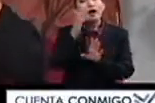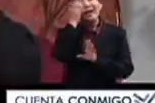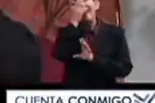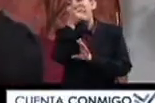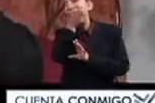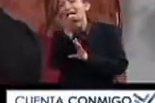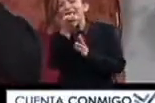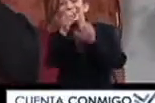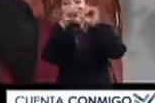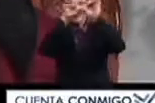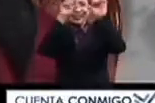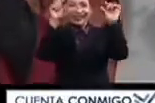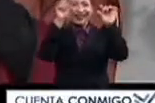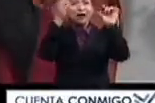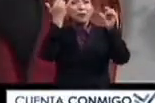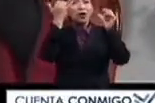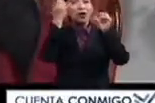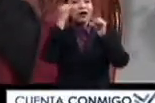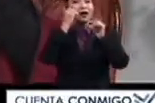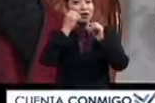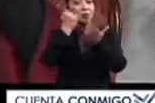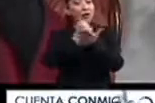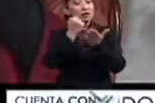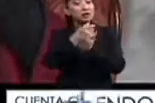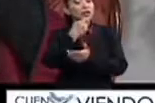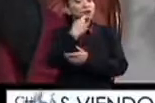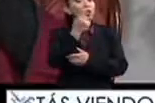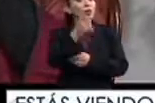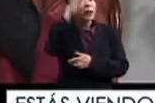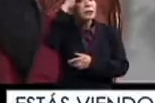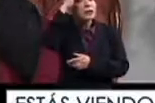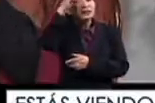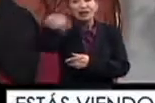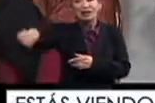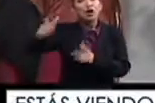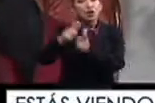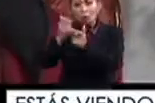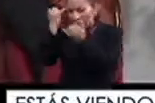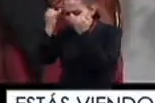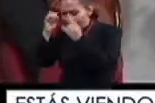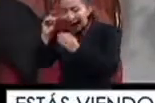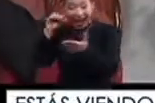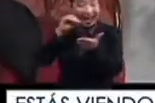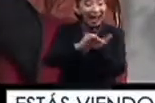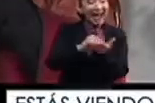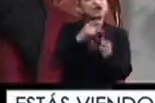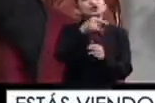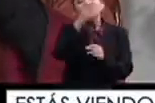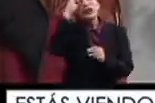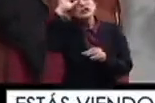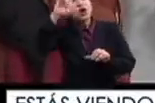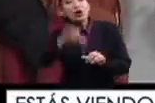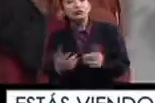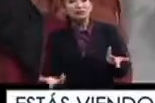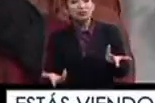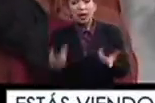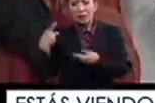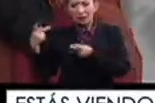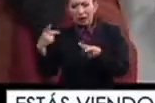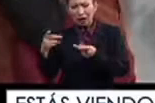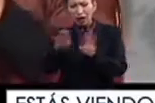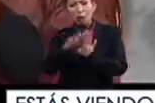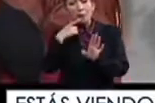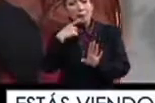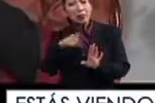crítica a esa constricción que nos imponen un grupo de personas que ha organizado una serie